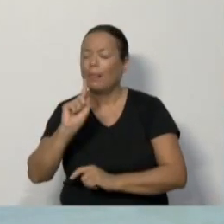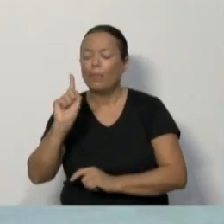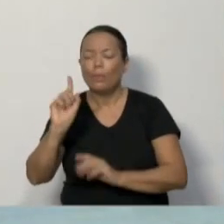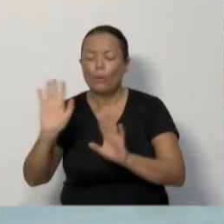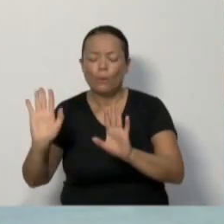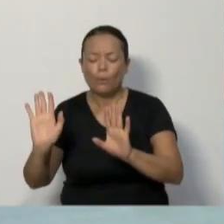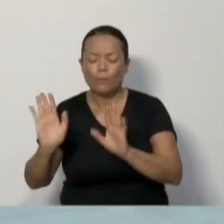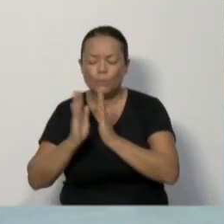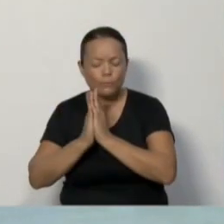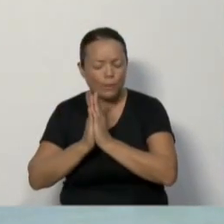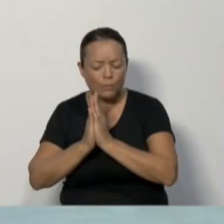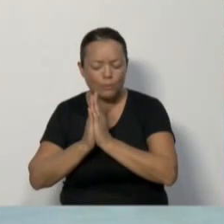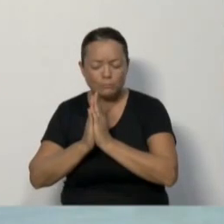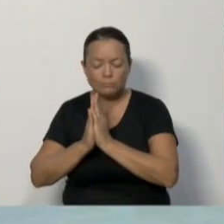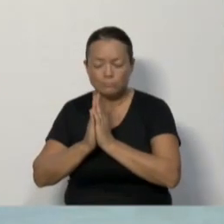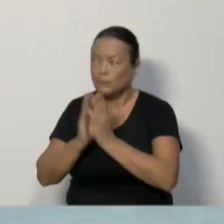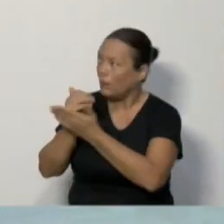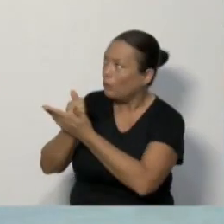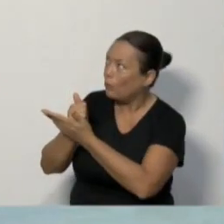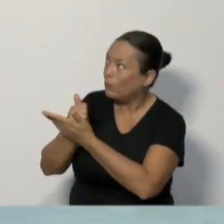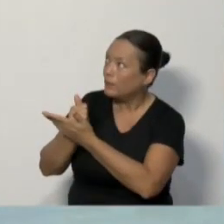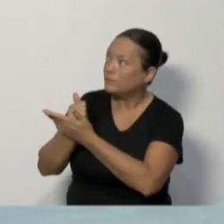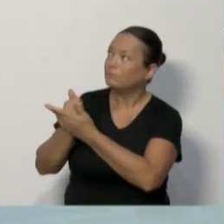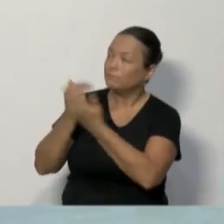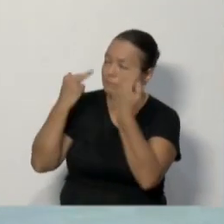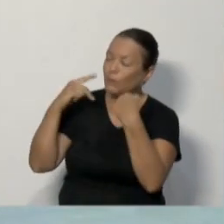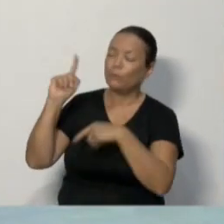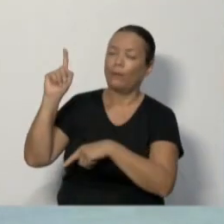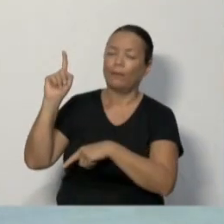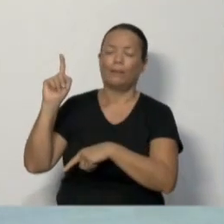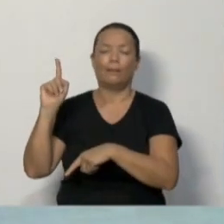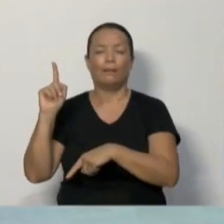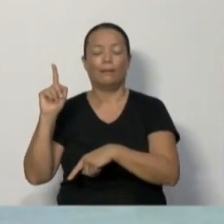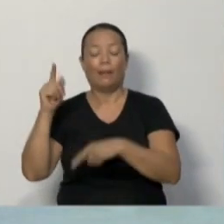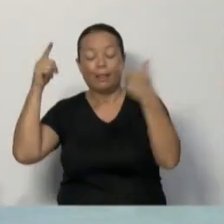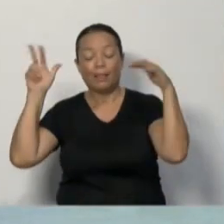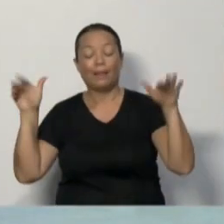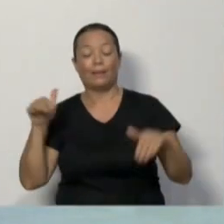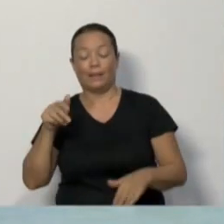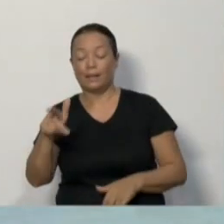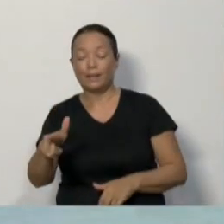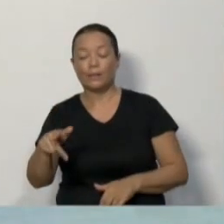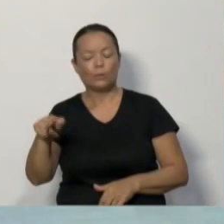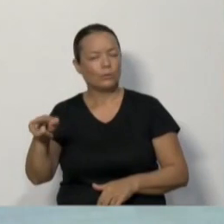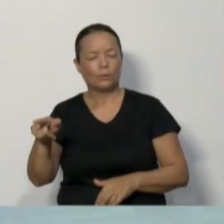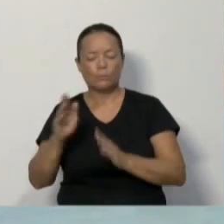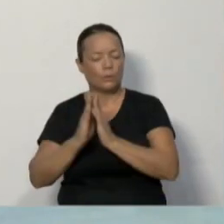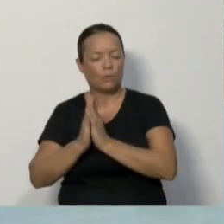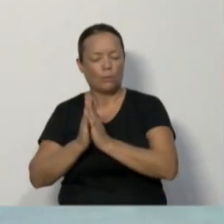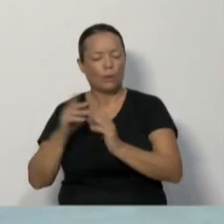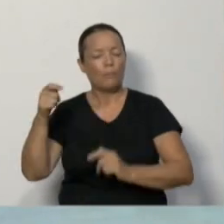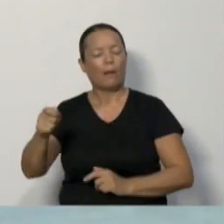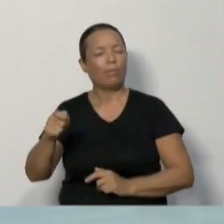Abraham. Aquí estoy, respondió él. Y el ángel le dijo, no pongas tu